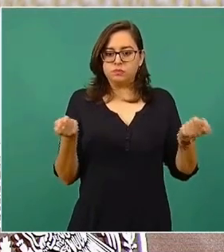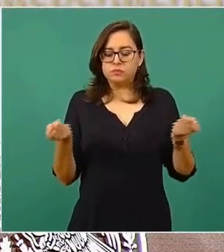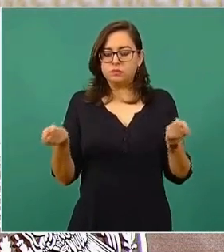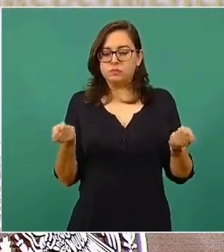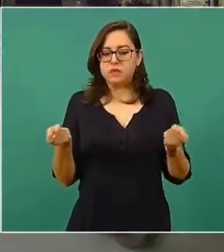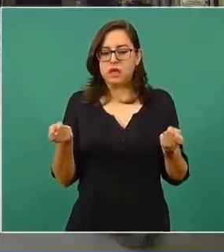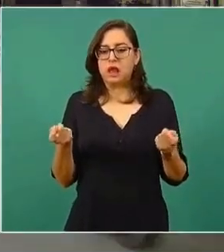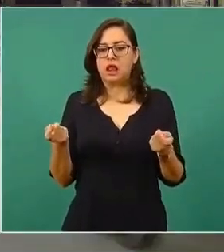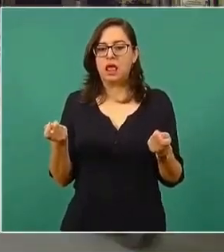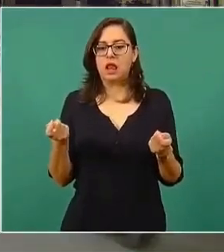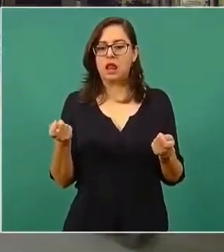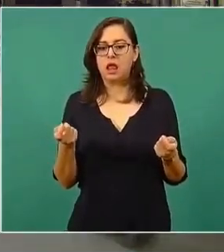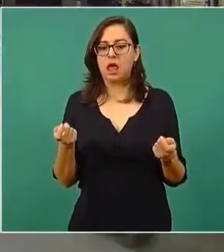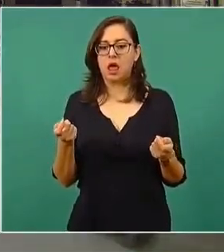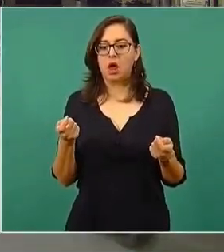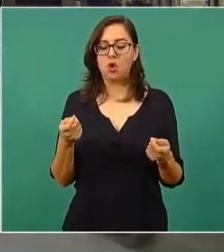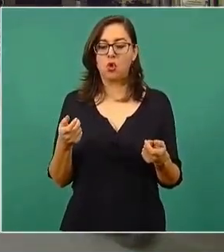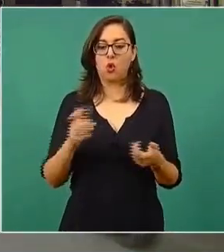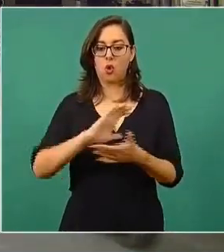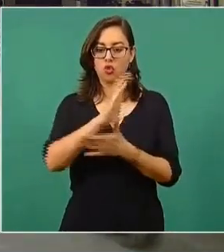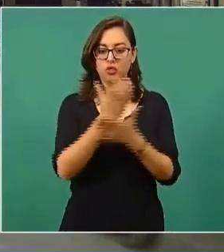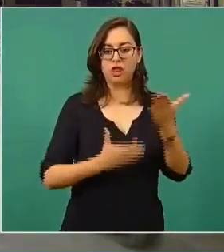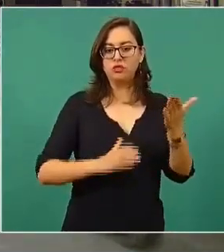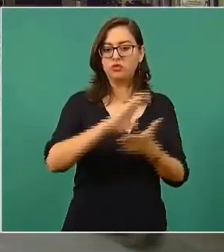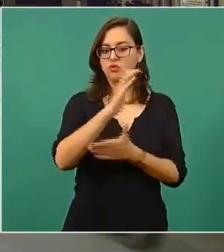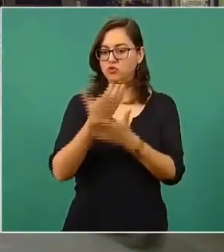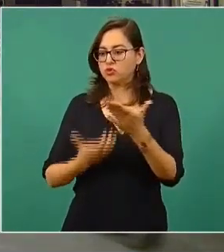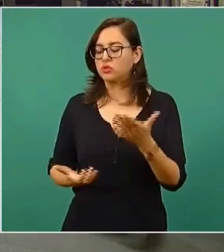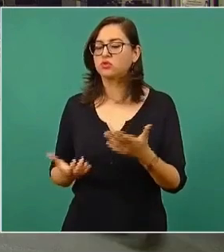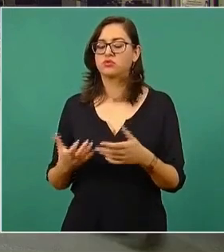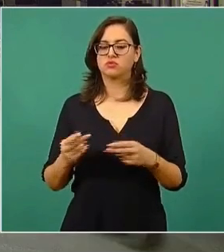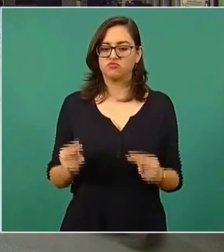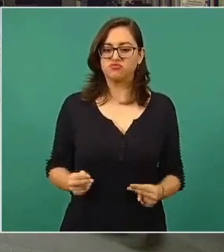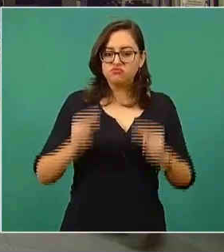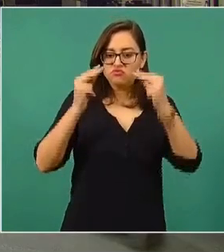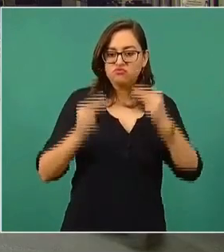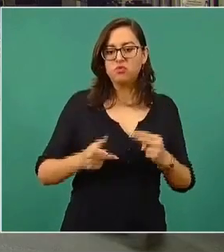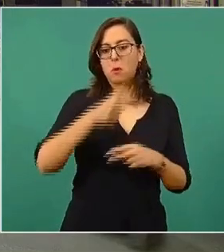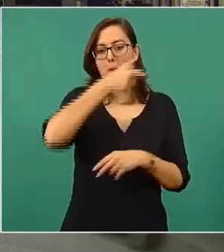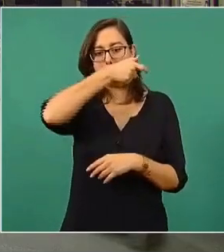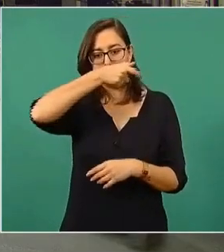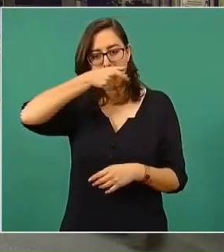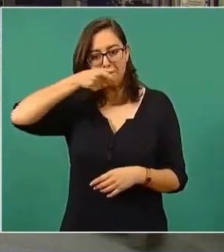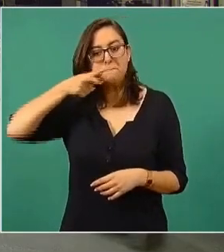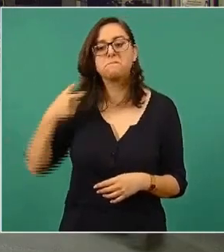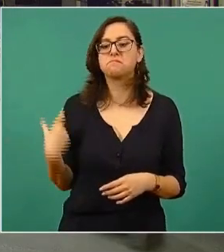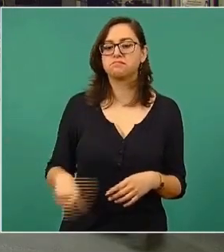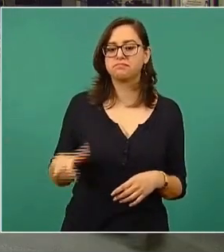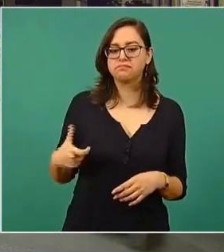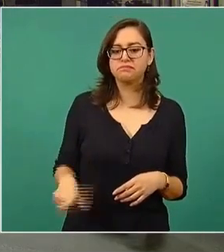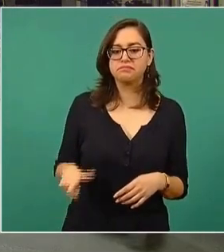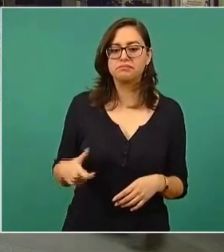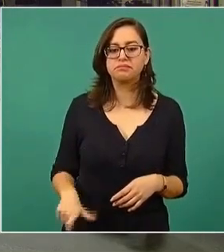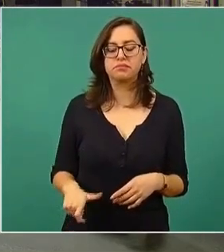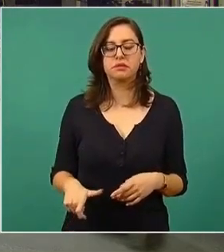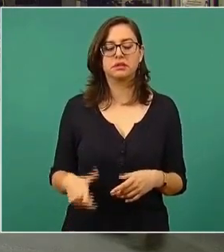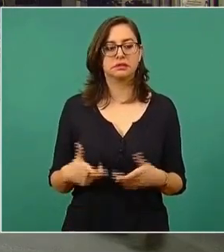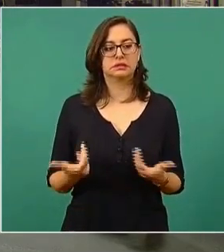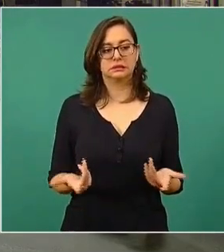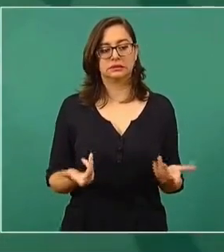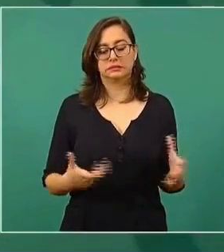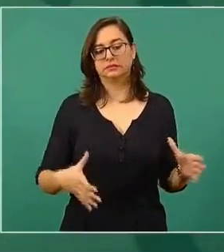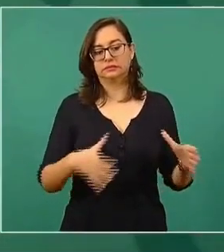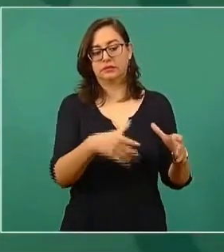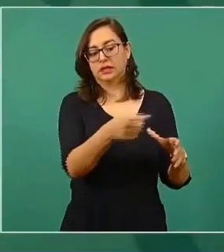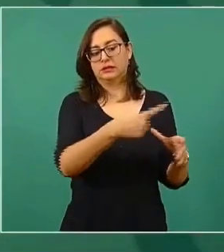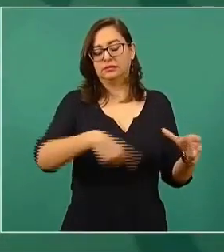los que acaparaban los contratos, los que hacían jugosos negocios al amparo del poder público,